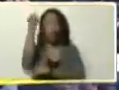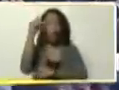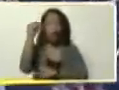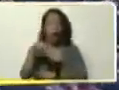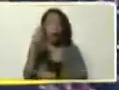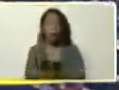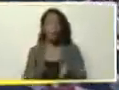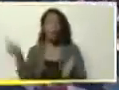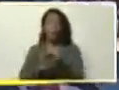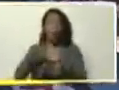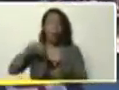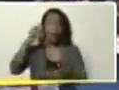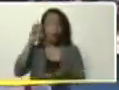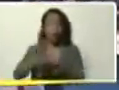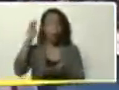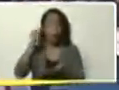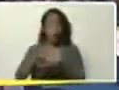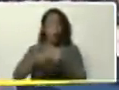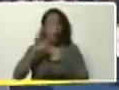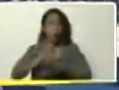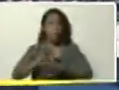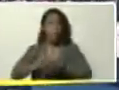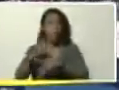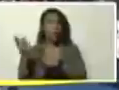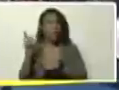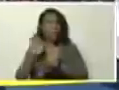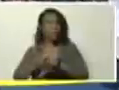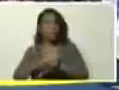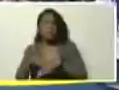Miranda. ¿Por qué pasó eso?